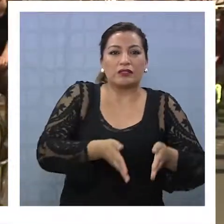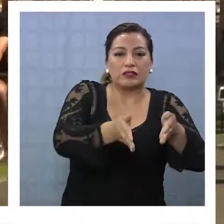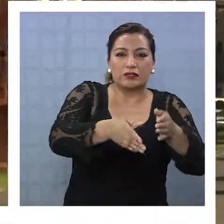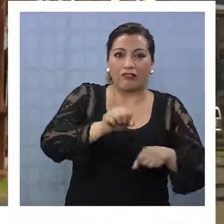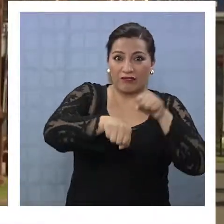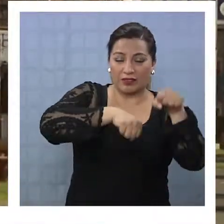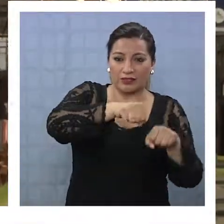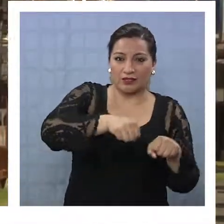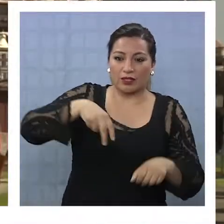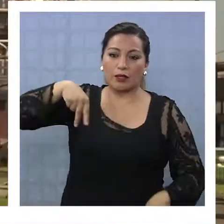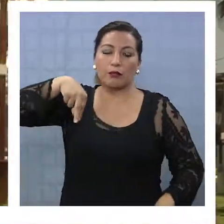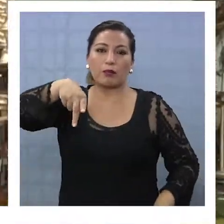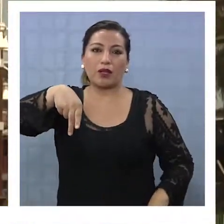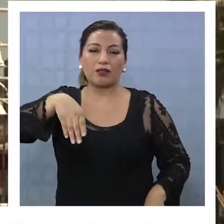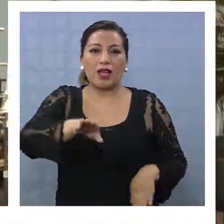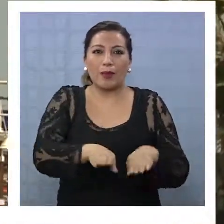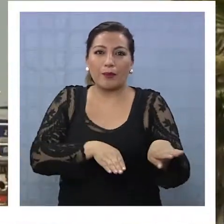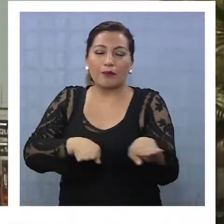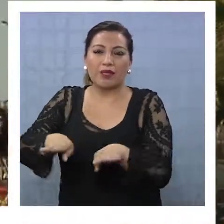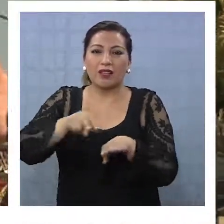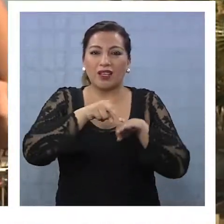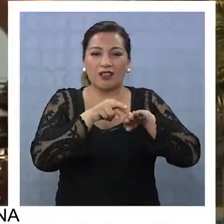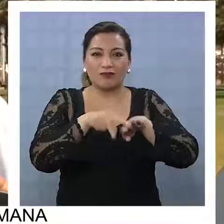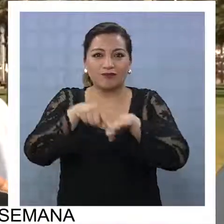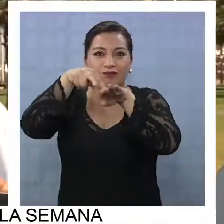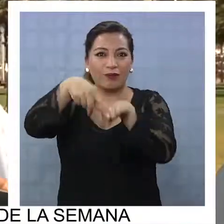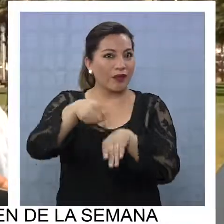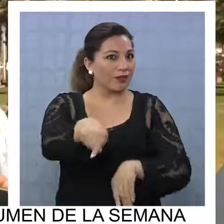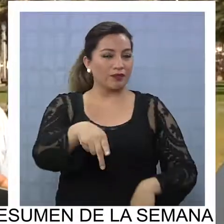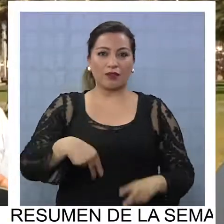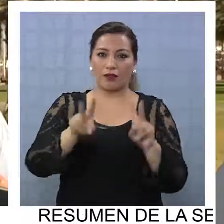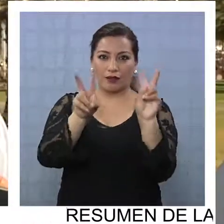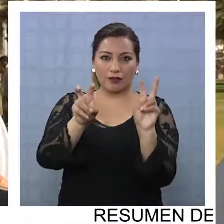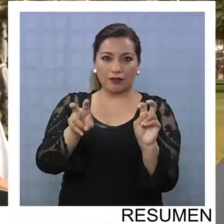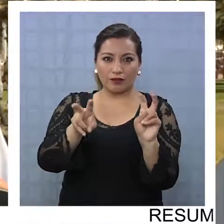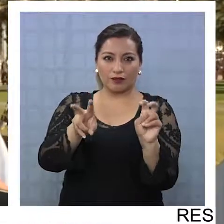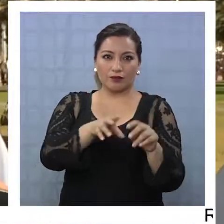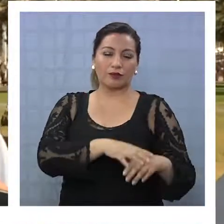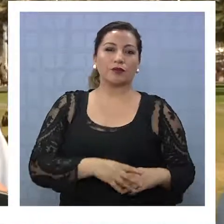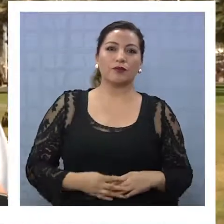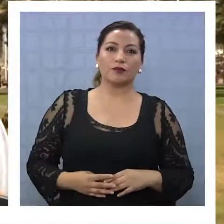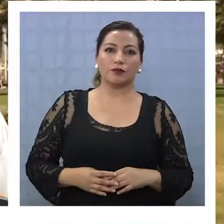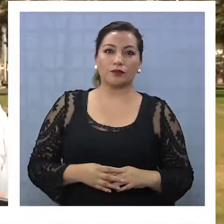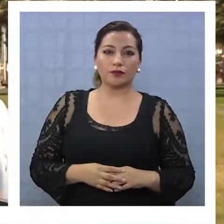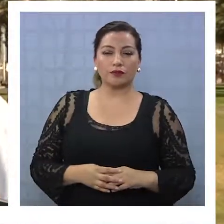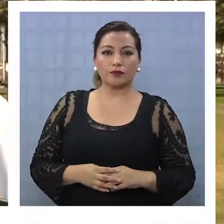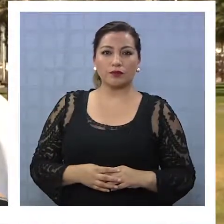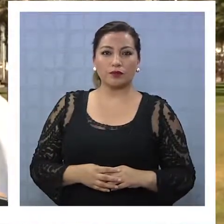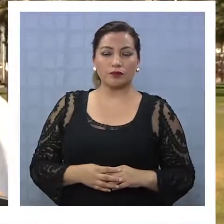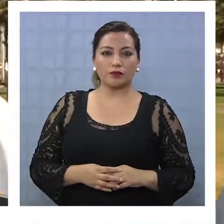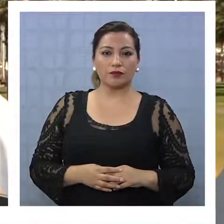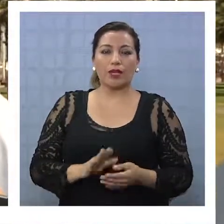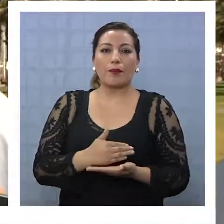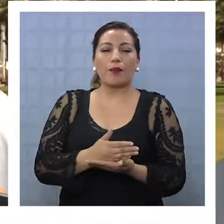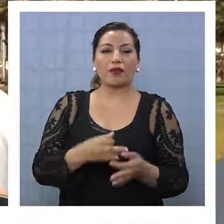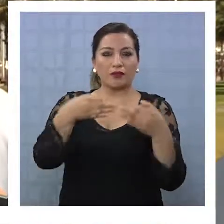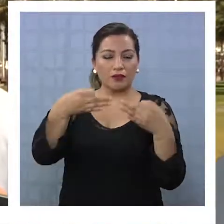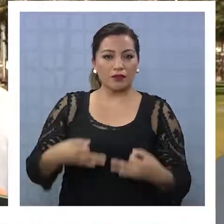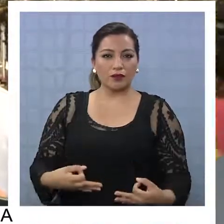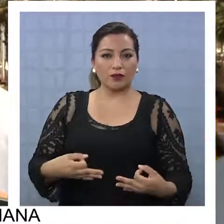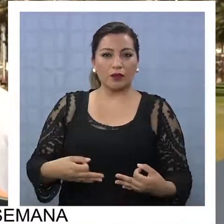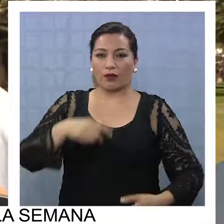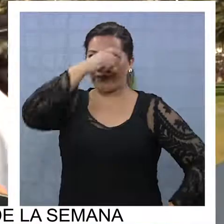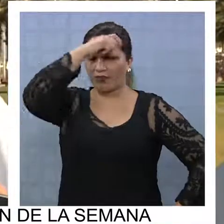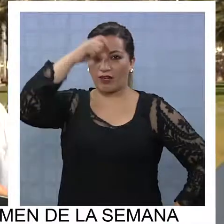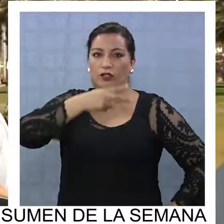ciclos, peatones, patines, skate, y sobre todo enmarcado en lo que es el plan de